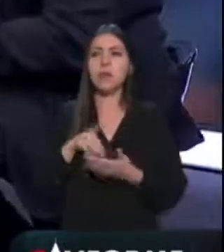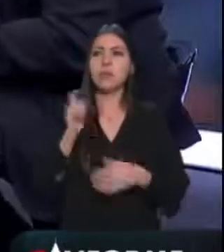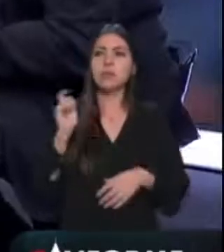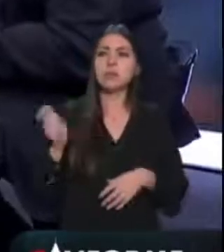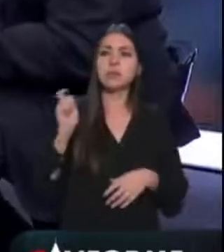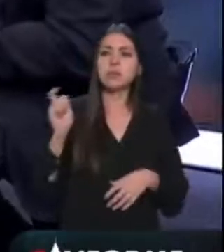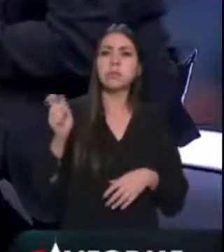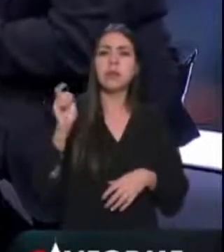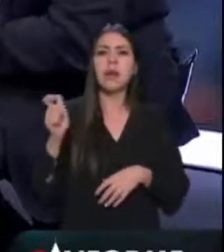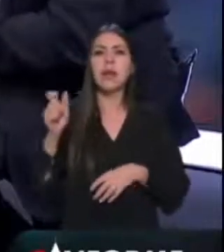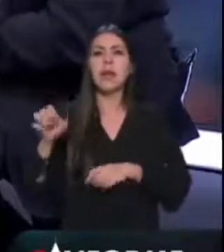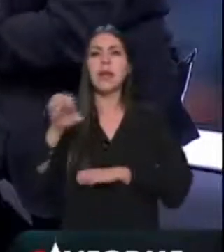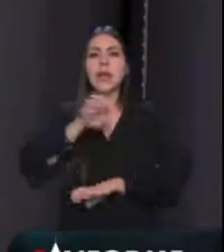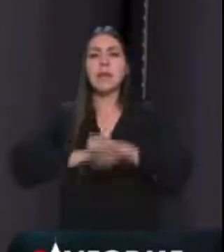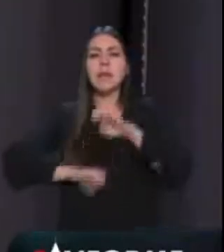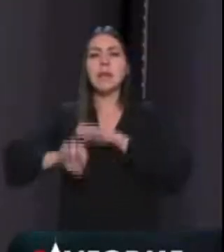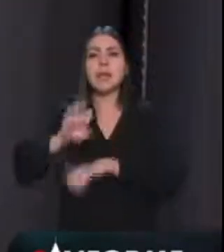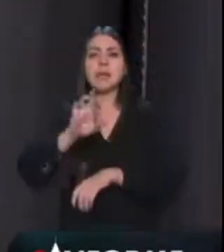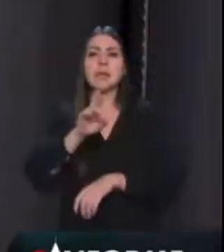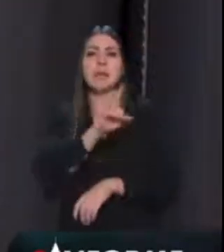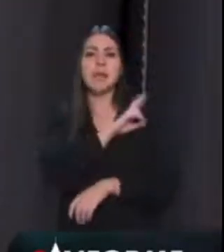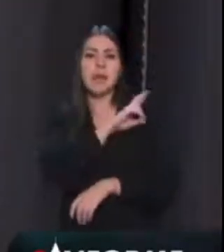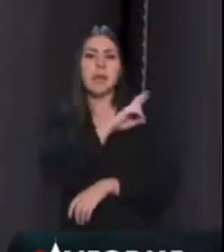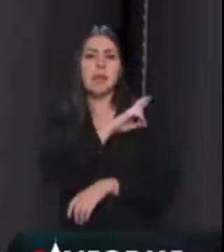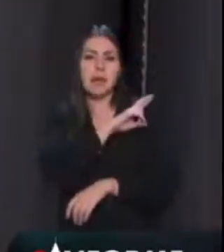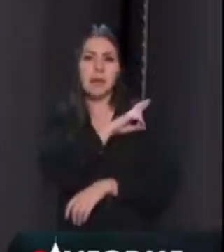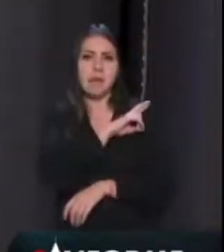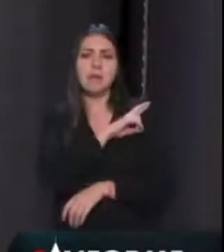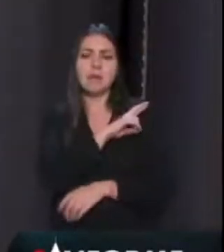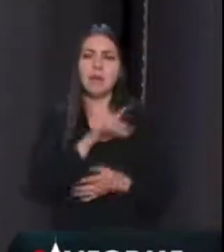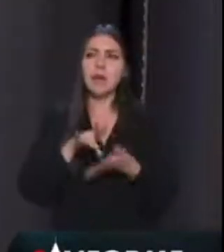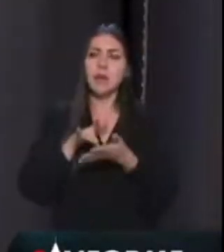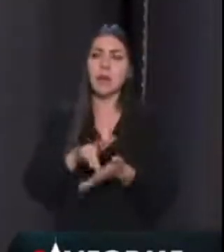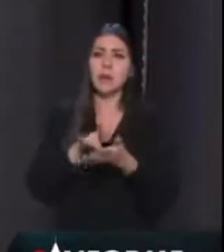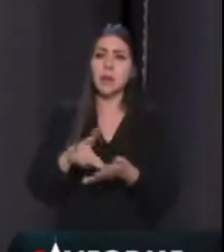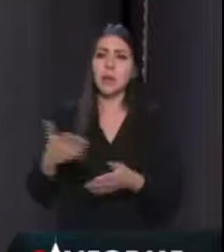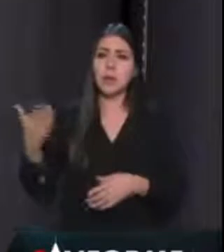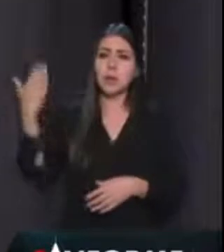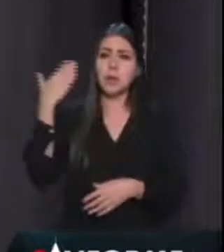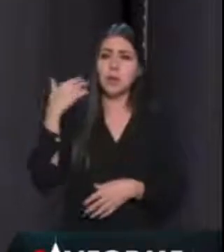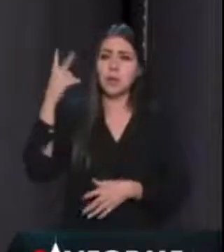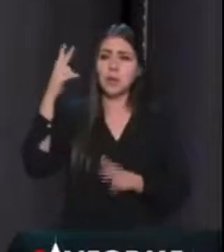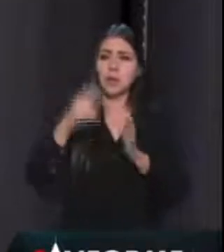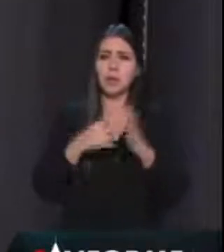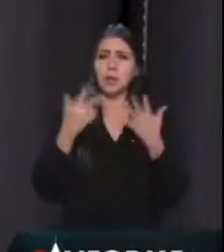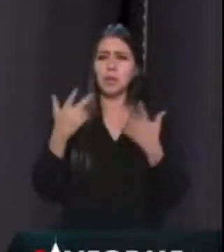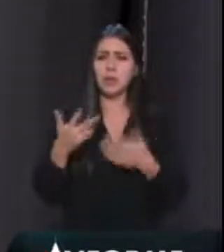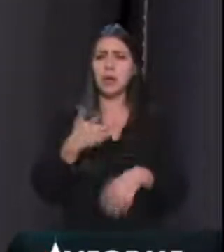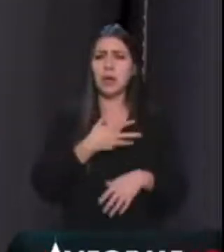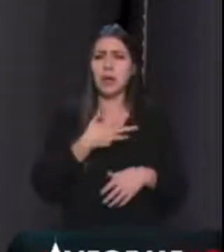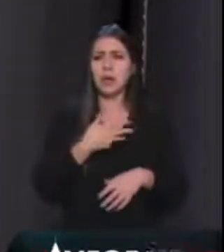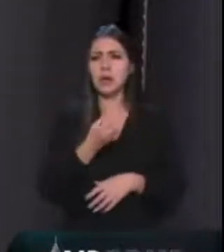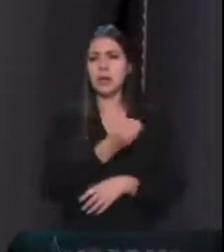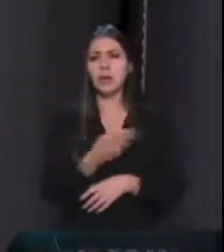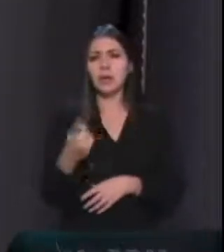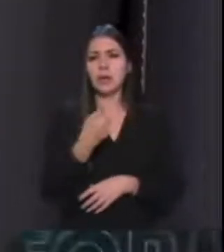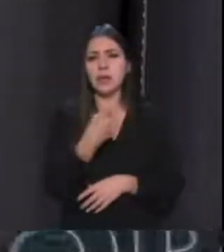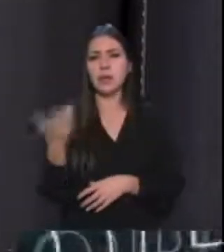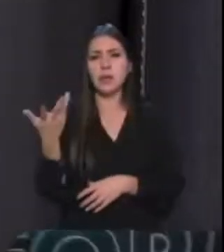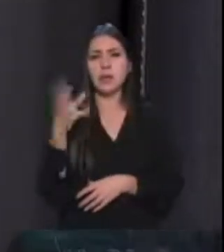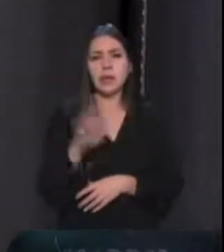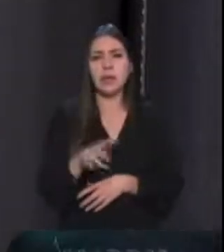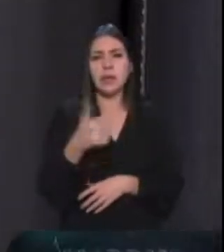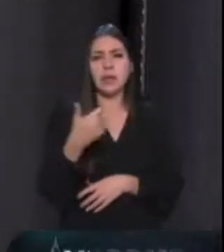compañías privadas que ya desde 2008 estaban generando 110 gigavatios de la producción del país,